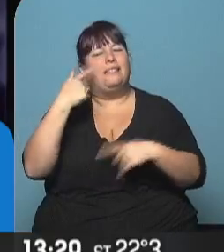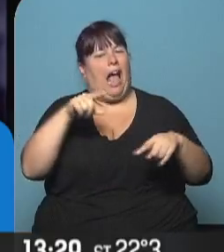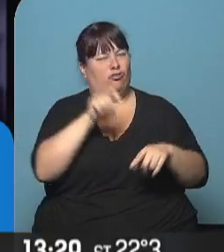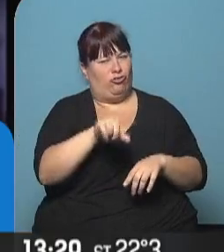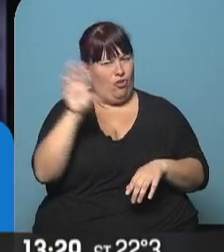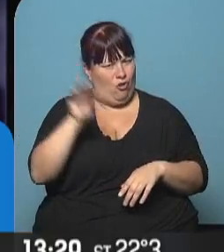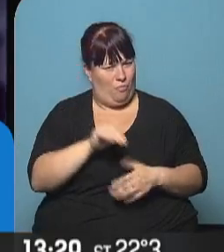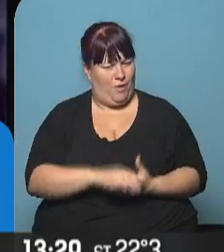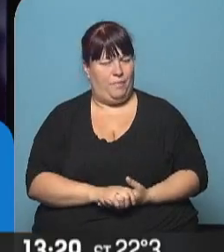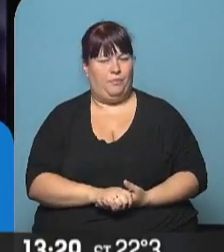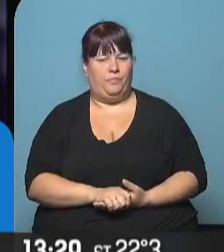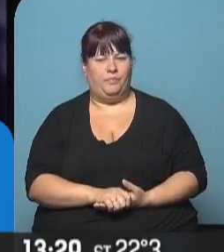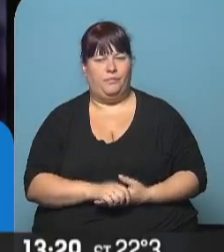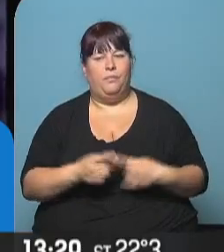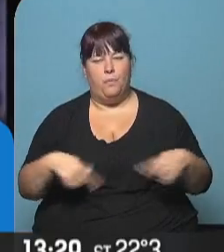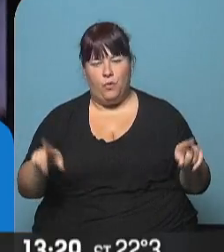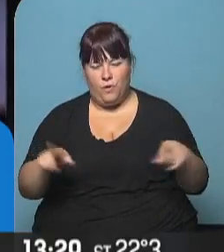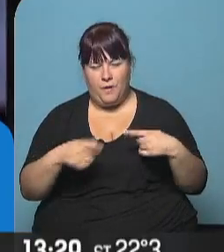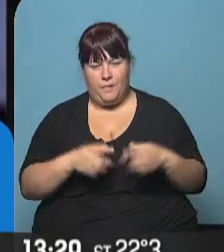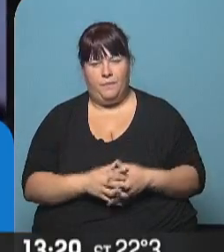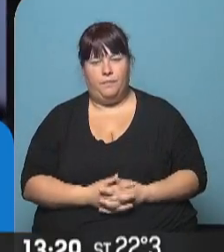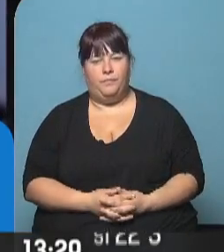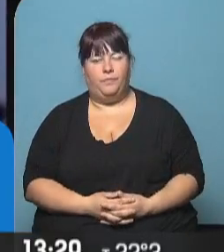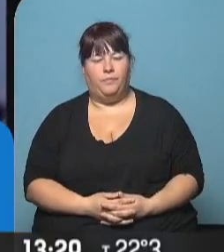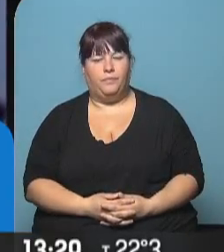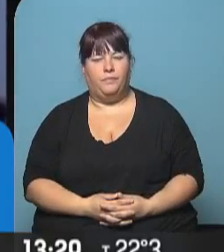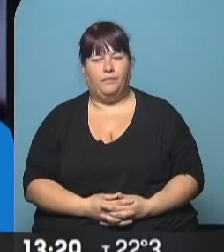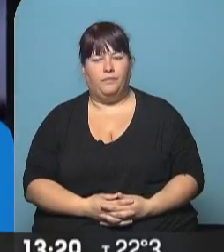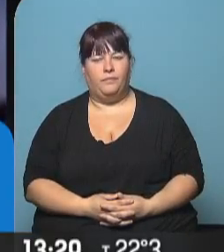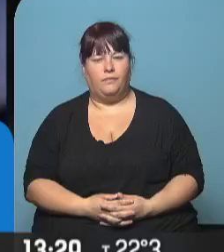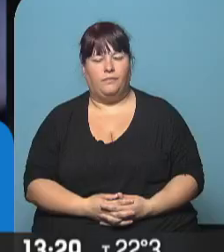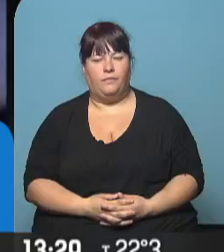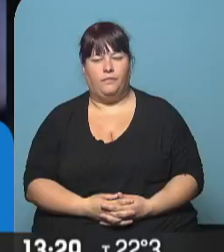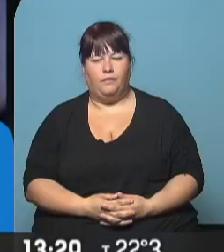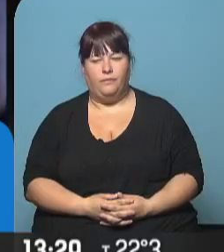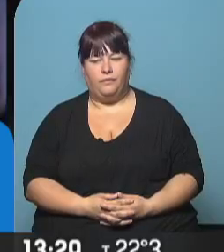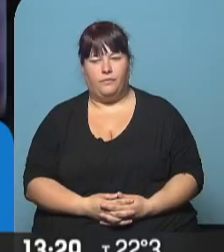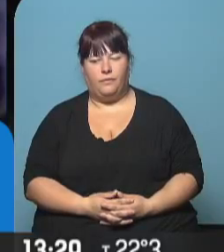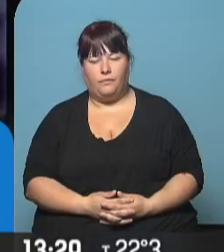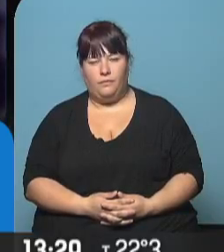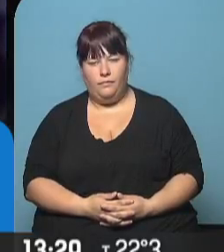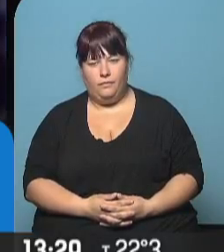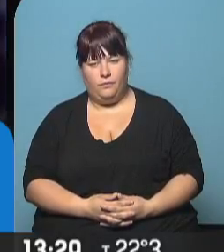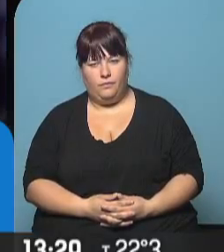de mi brazo, compartiendo una quimera, te propongo simplemente